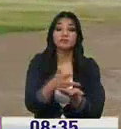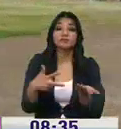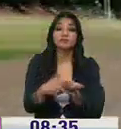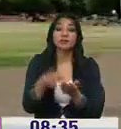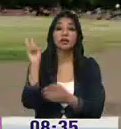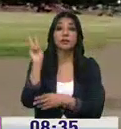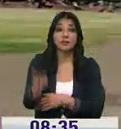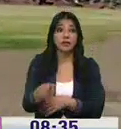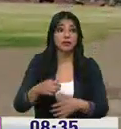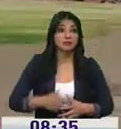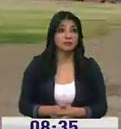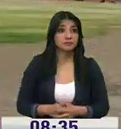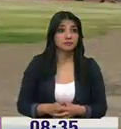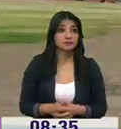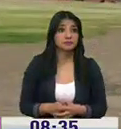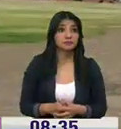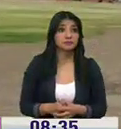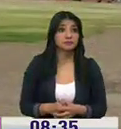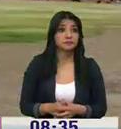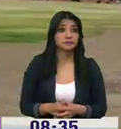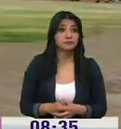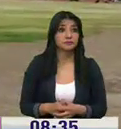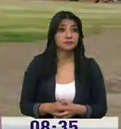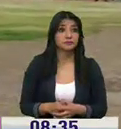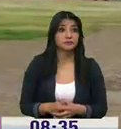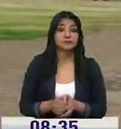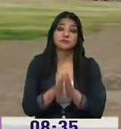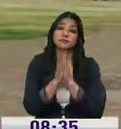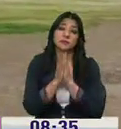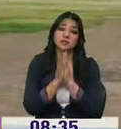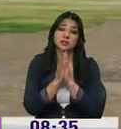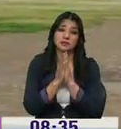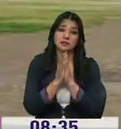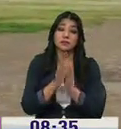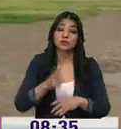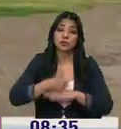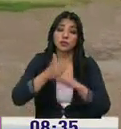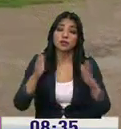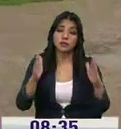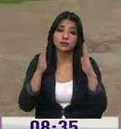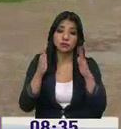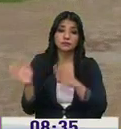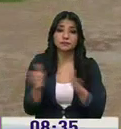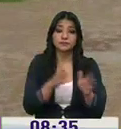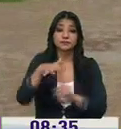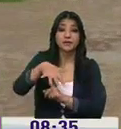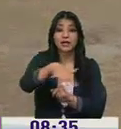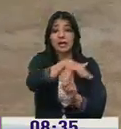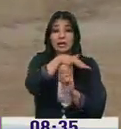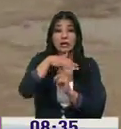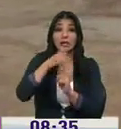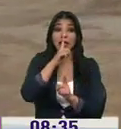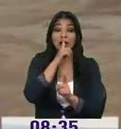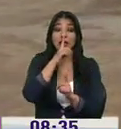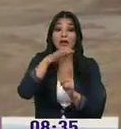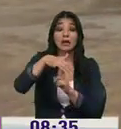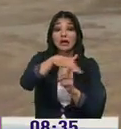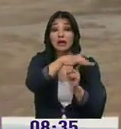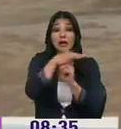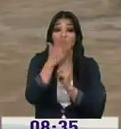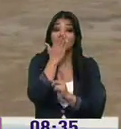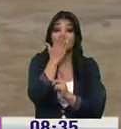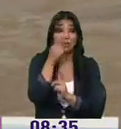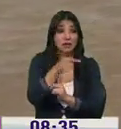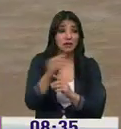voz, que sí te escuchan autoridades, gracias por eso. Por otro lado, la Carolina está muy descuidada, aquí en la foto. Sí, yo también he visto eso,